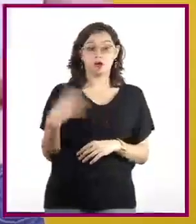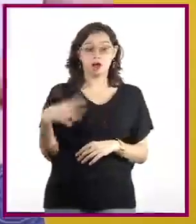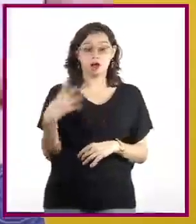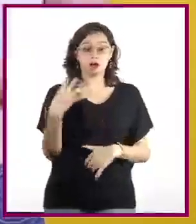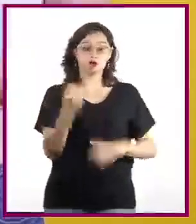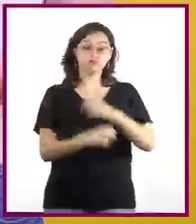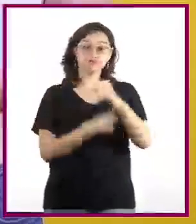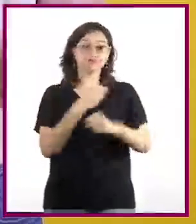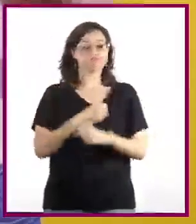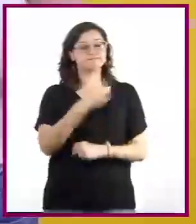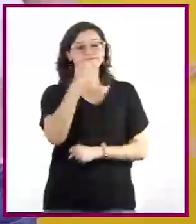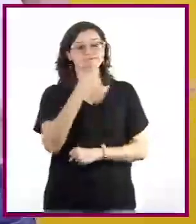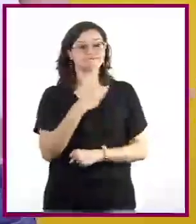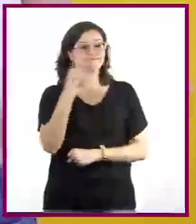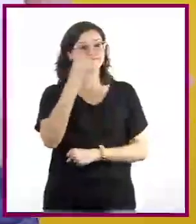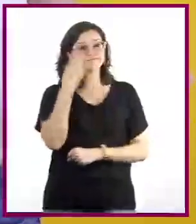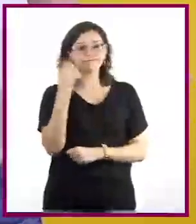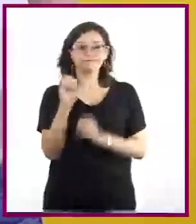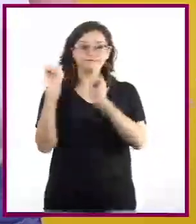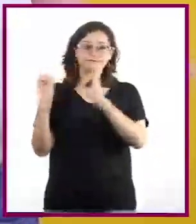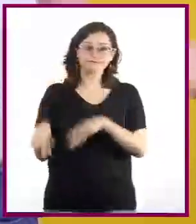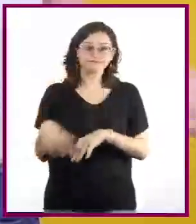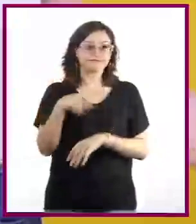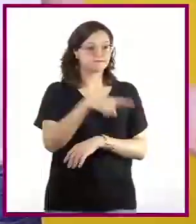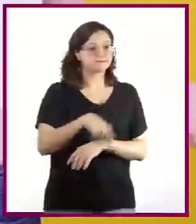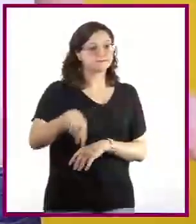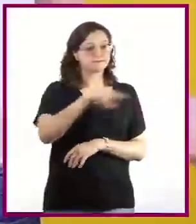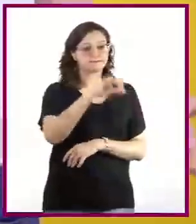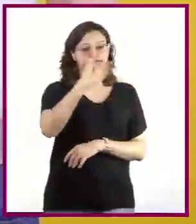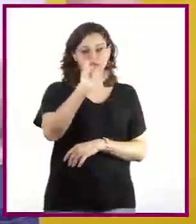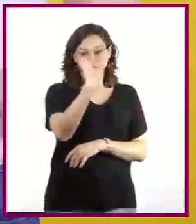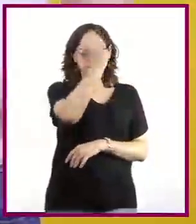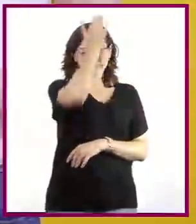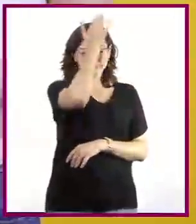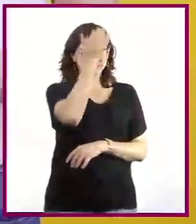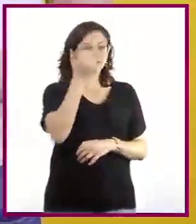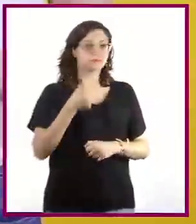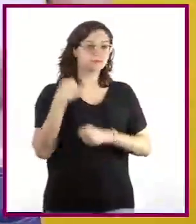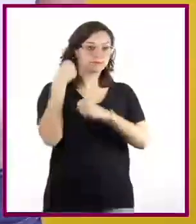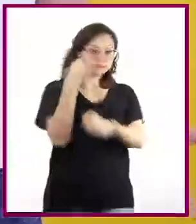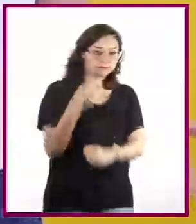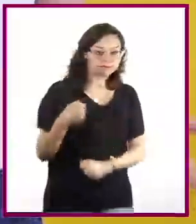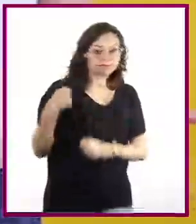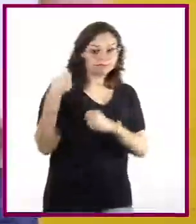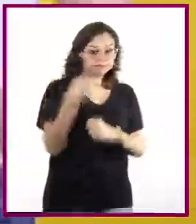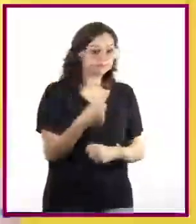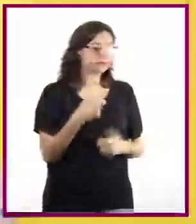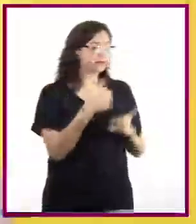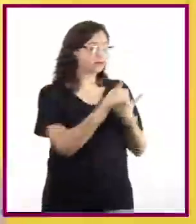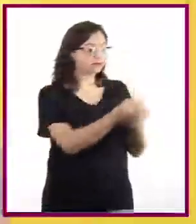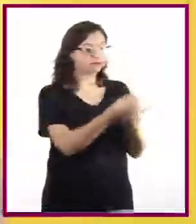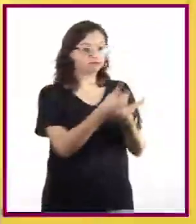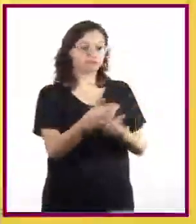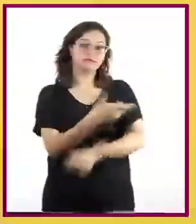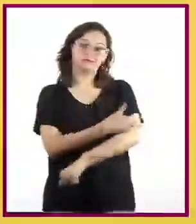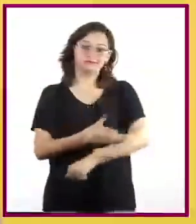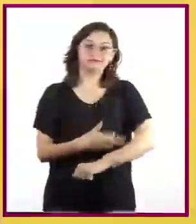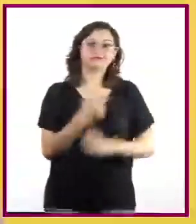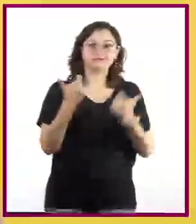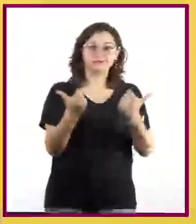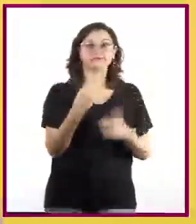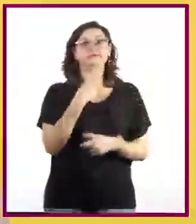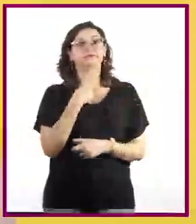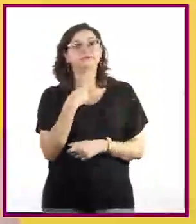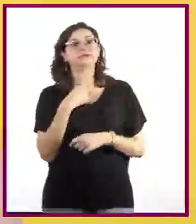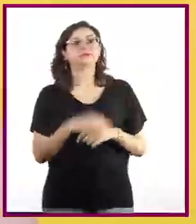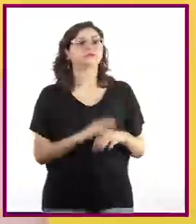tuvo que abandonar sus estudios para dedicarse al pastoreo debido a la crisis económica por la que atravesaba su familia. Cuidando el ganado escribió